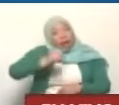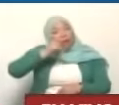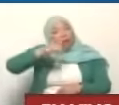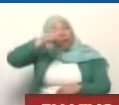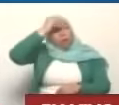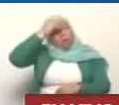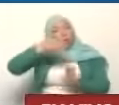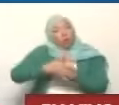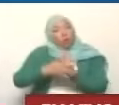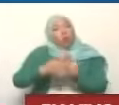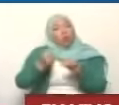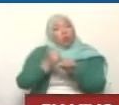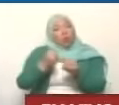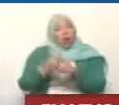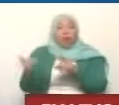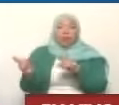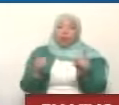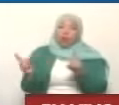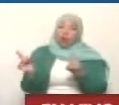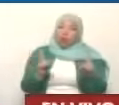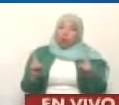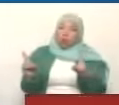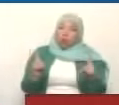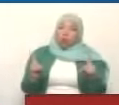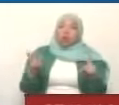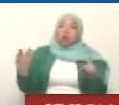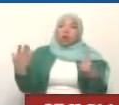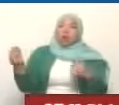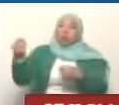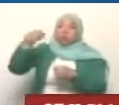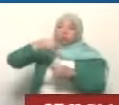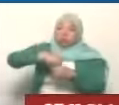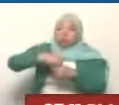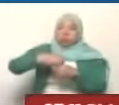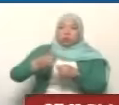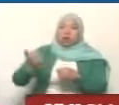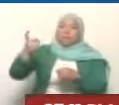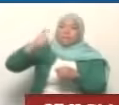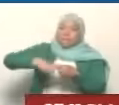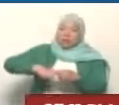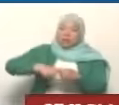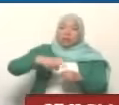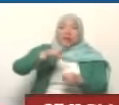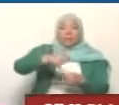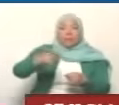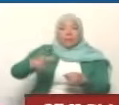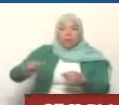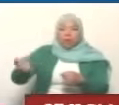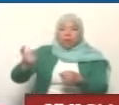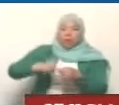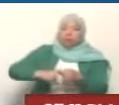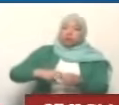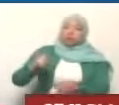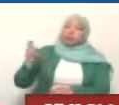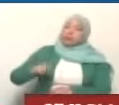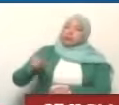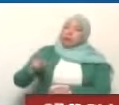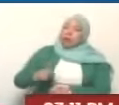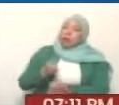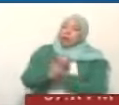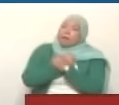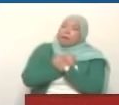Trabajar como un diálogo inclusivo permanente. Trabajar por